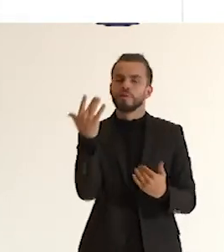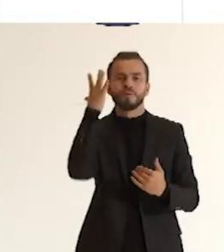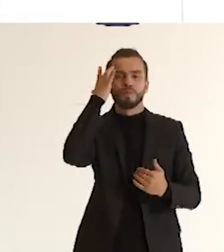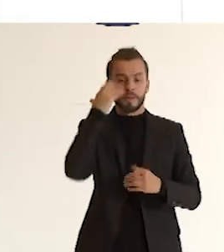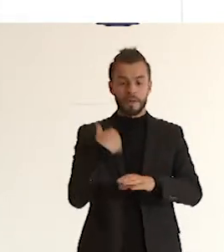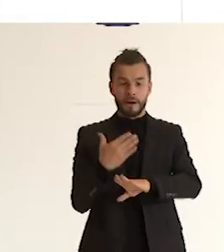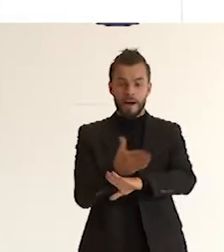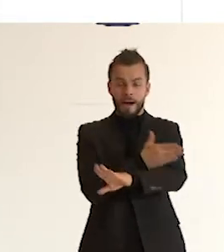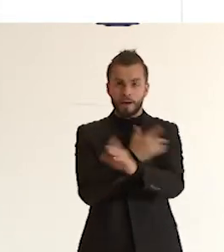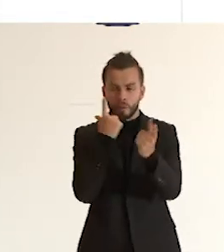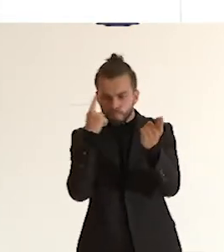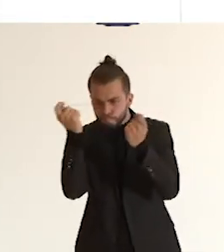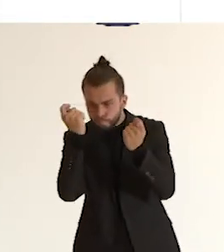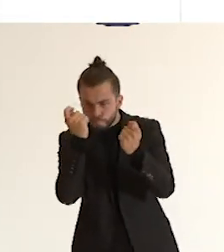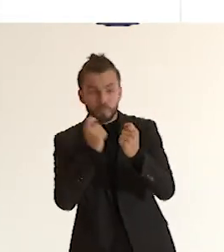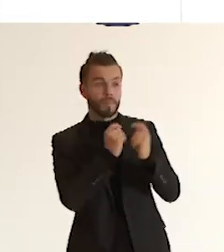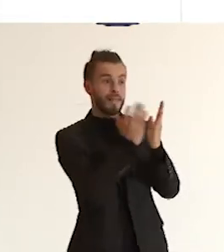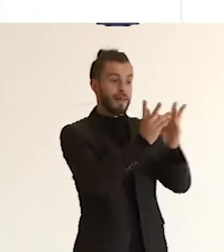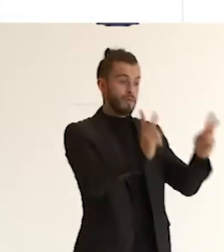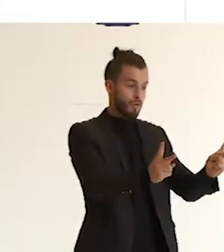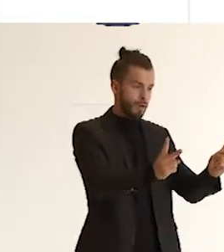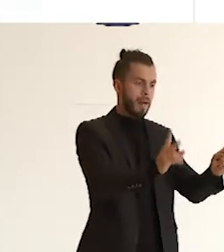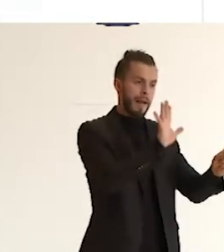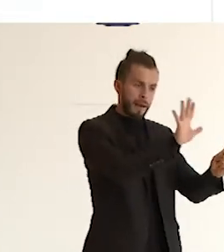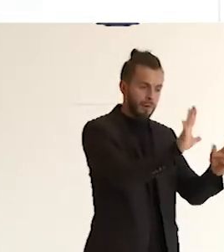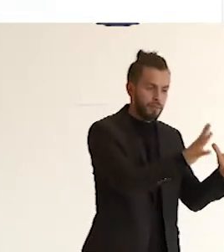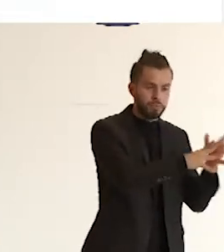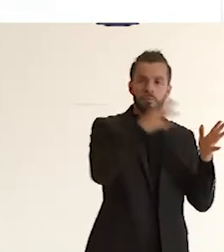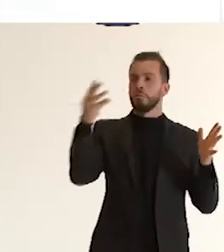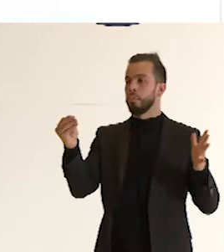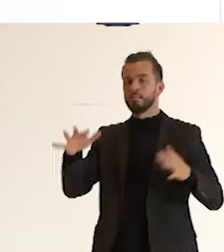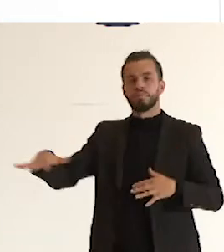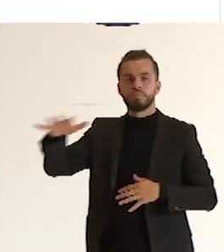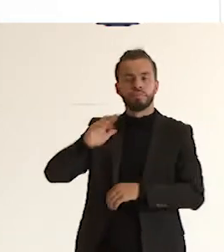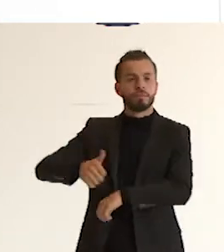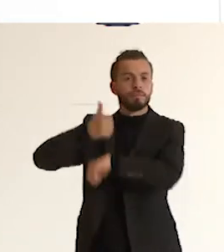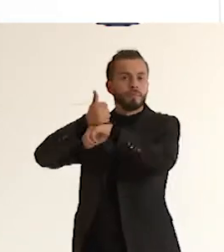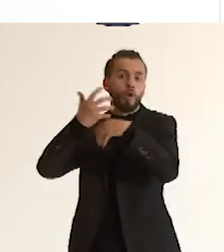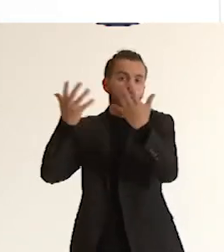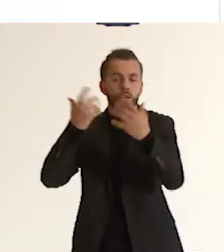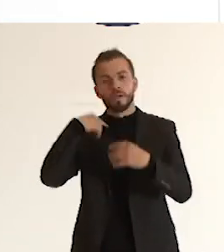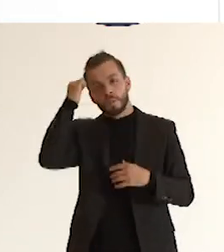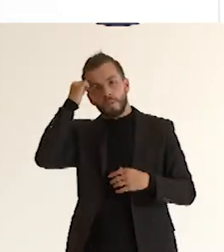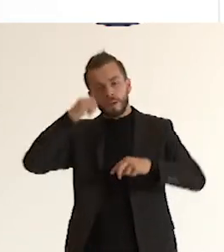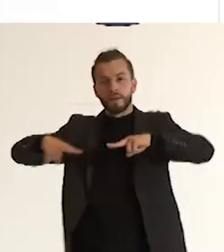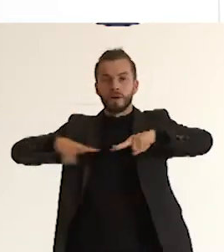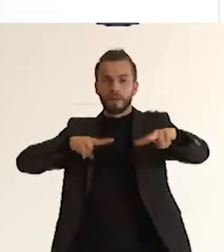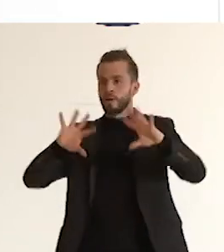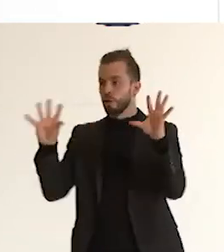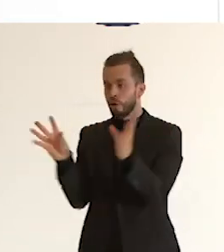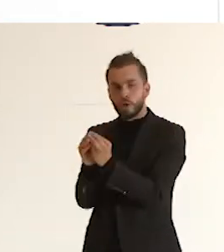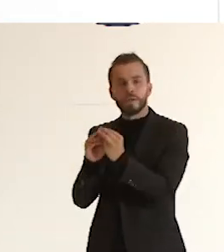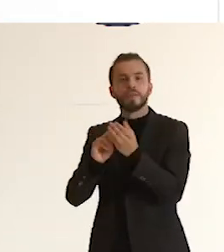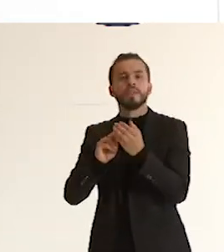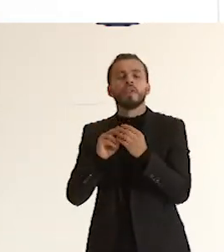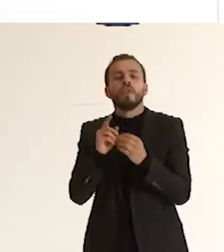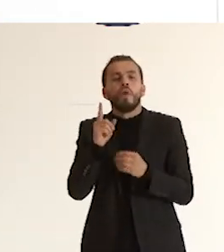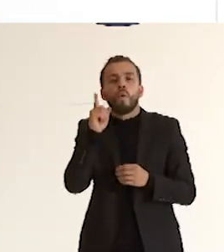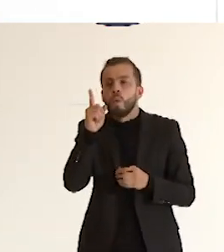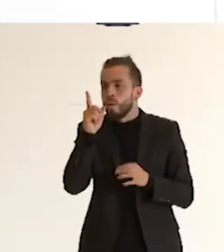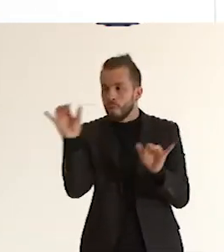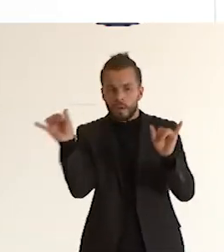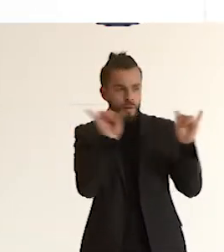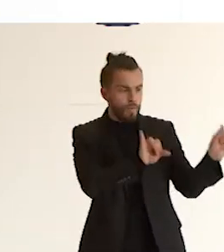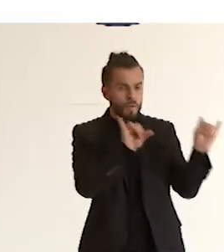hacemos con los estudiantes las estamos llevando a los funcionarios de la universidad y a los profesores de la universidad queremos hablar el mismo lenguaje queremos